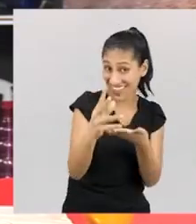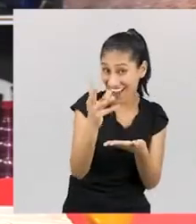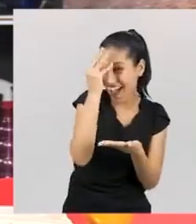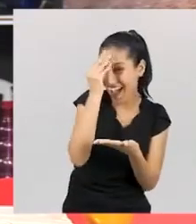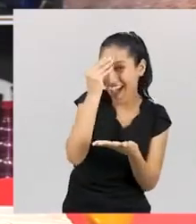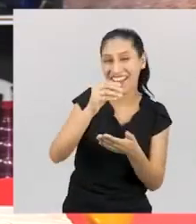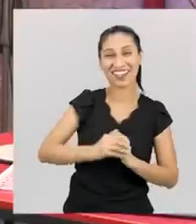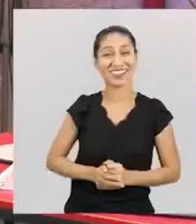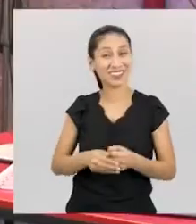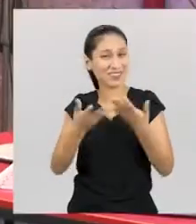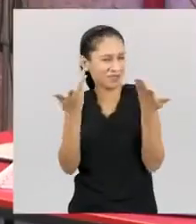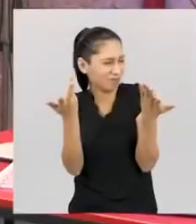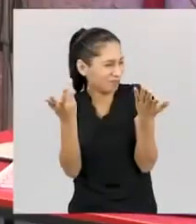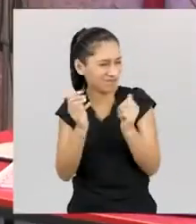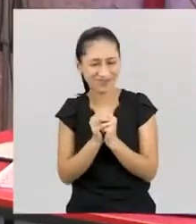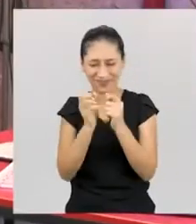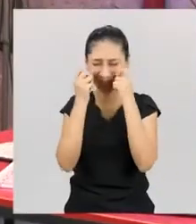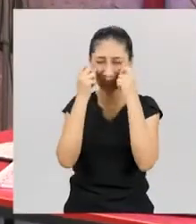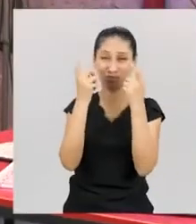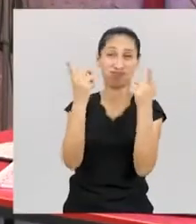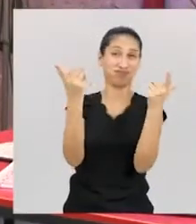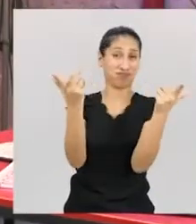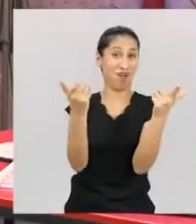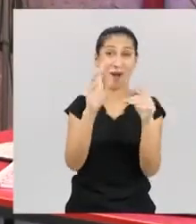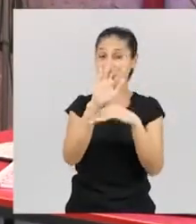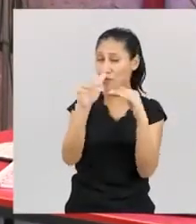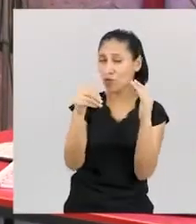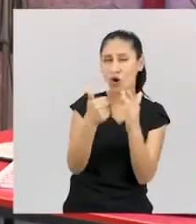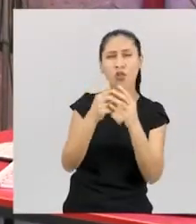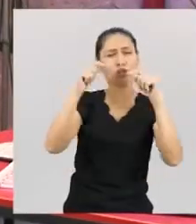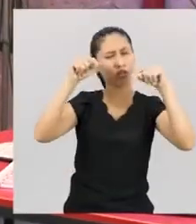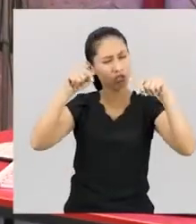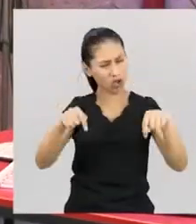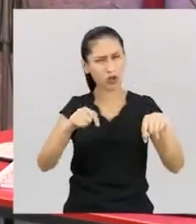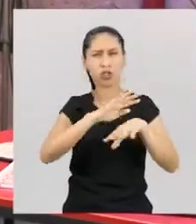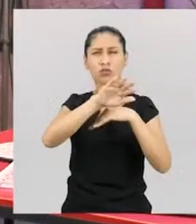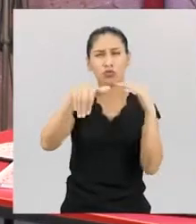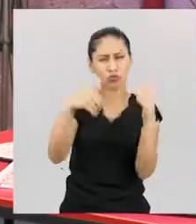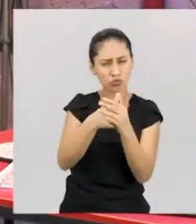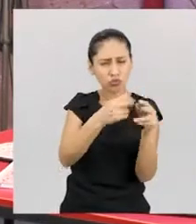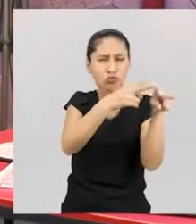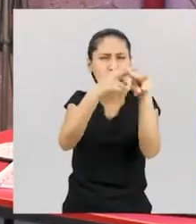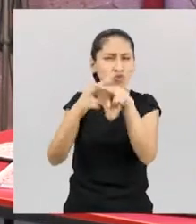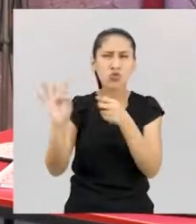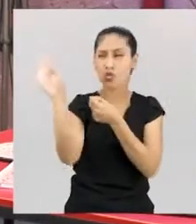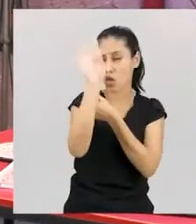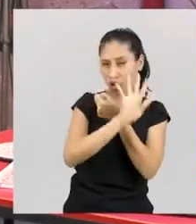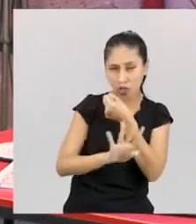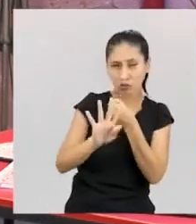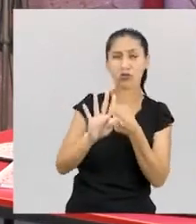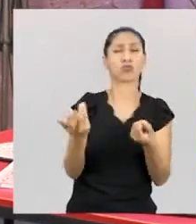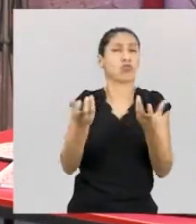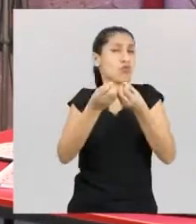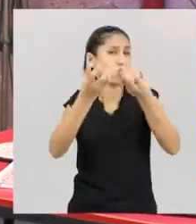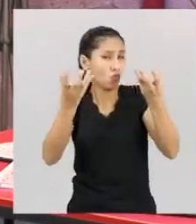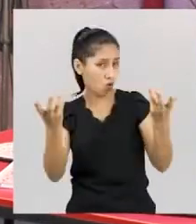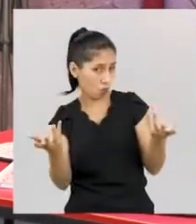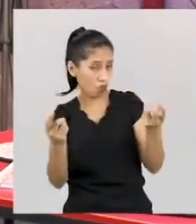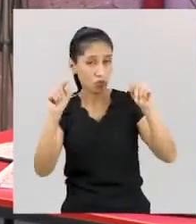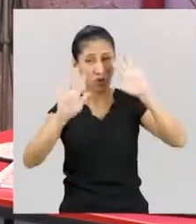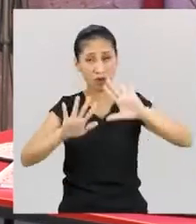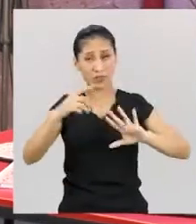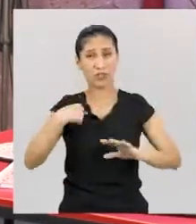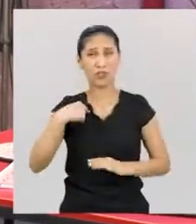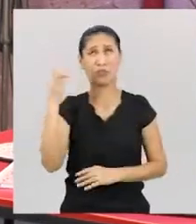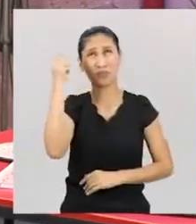tu aprendizaje. Es increíble todas las medidas de seguridad sanitarias que tomamos para no contagiarnos del COVID-19.